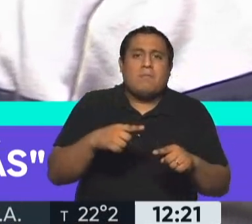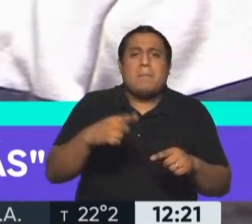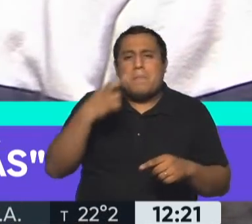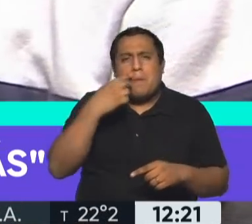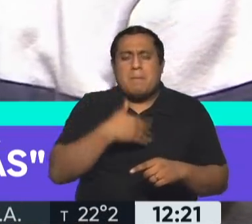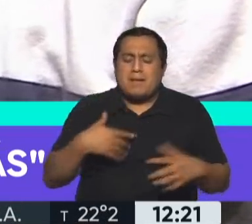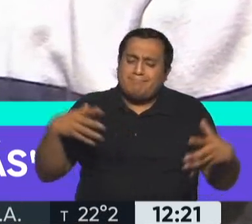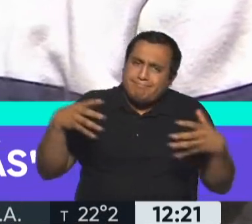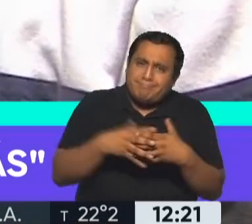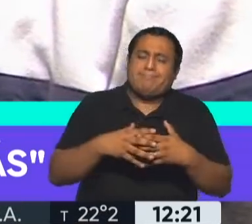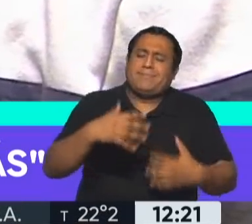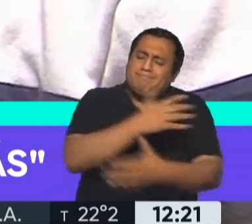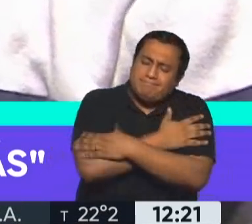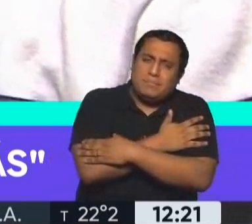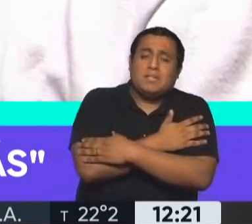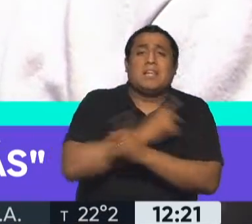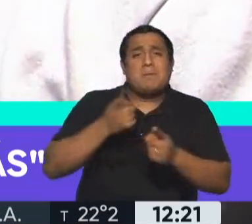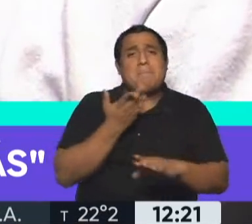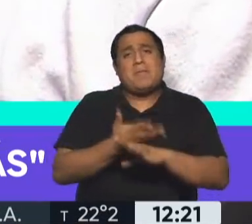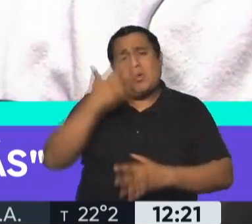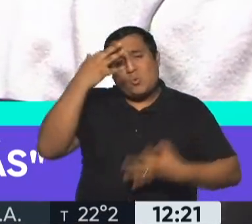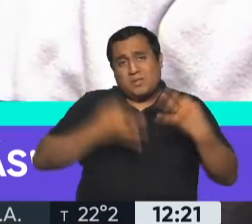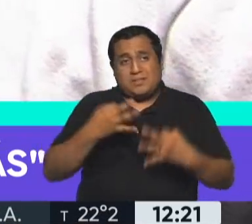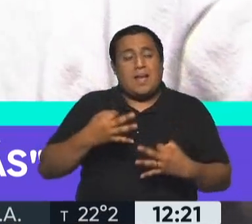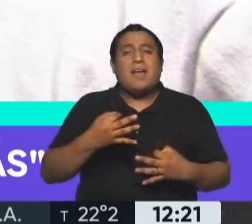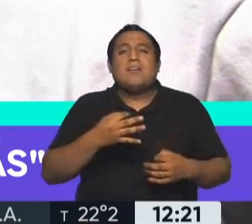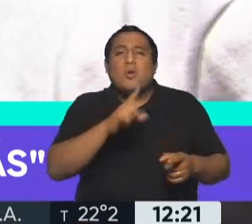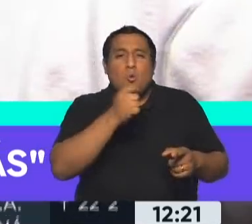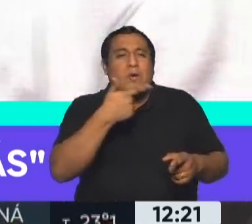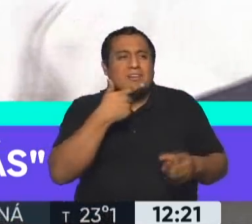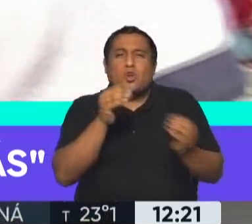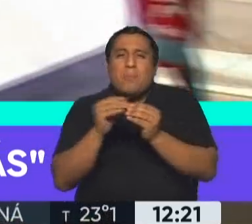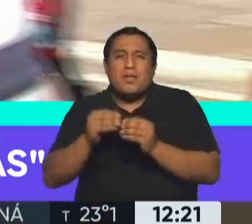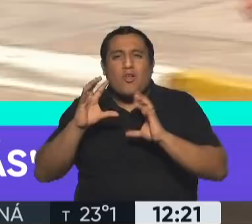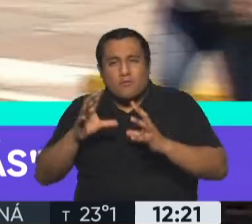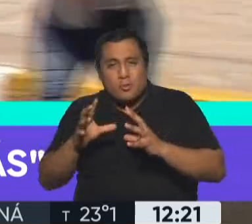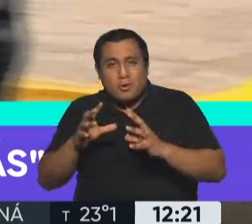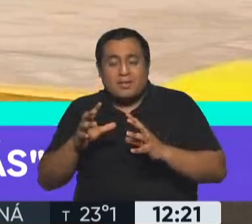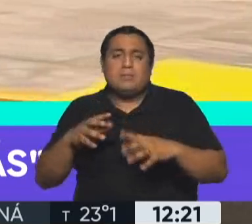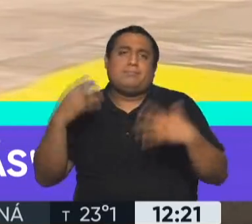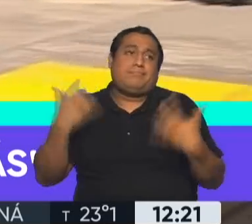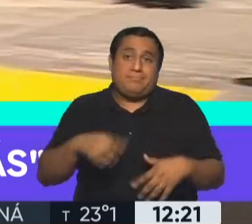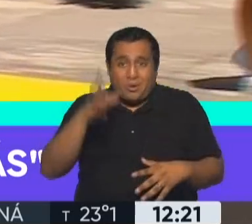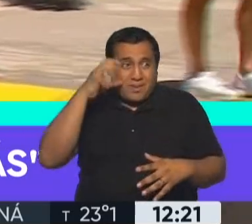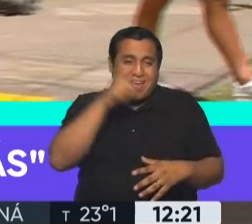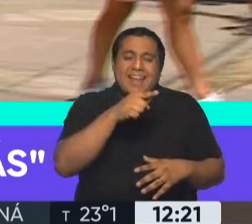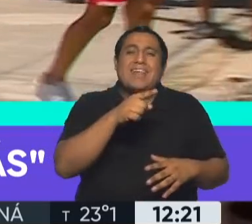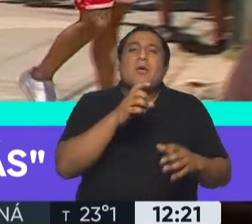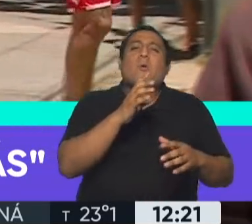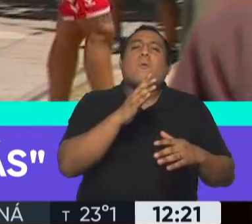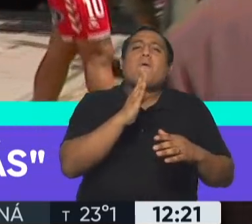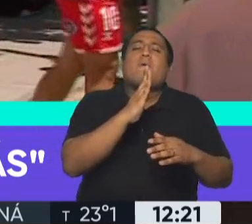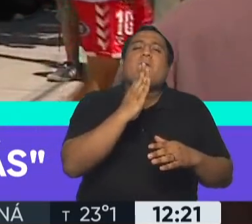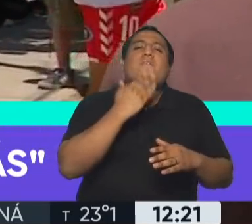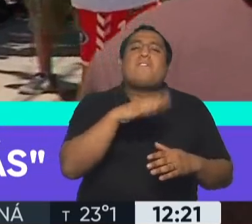y en busca de justicia también. Hay muchos compañeros de Lucas del fútbol, ¿no? Recordemos que él juega en el Barracas Central,